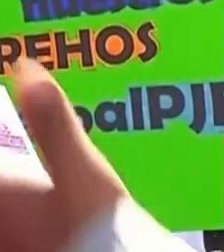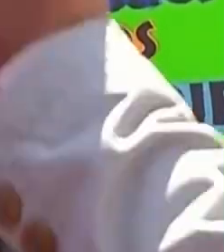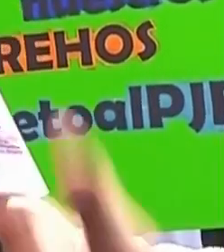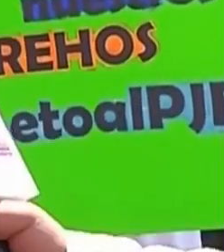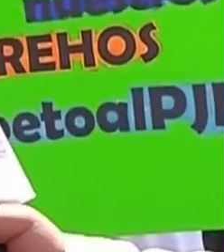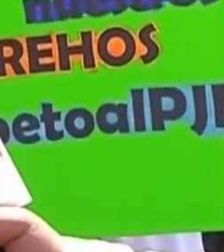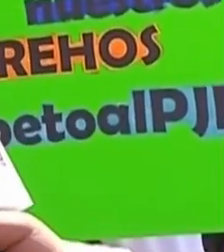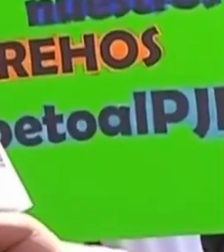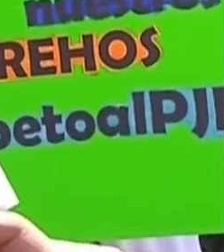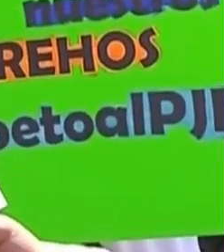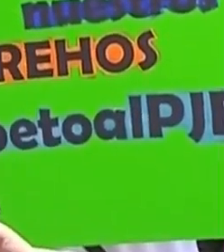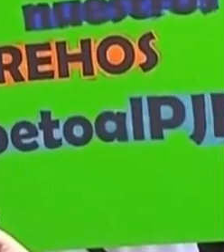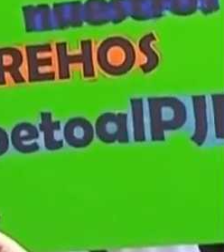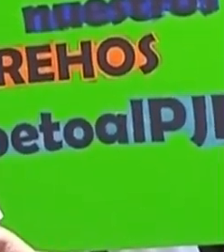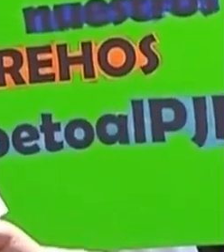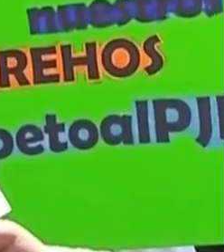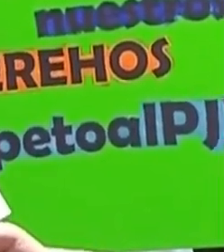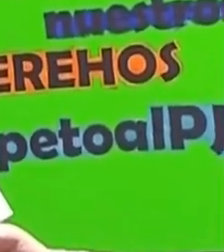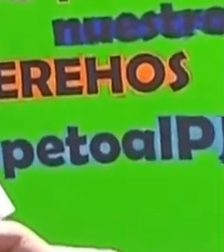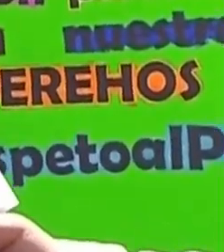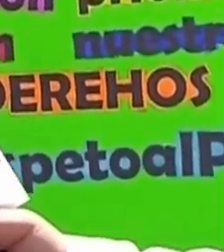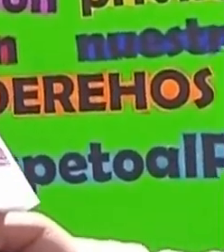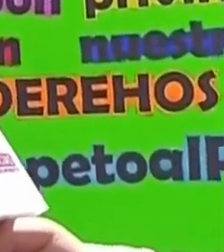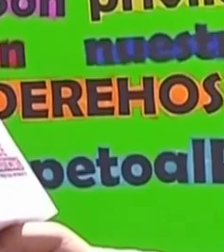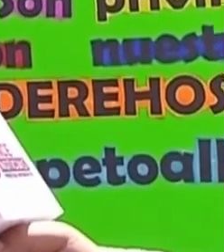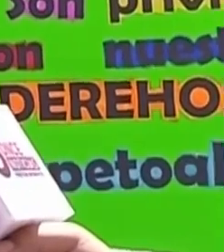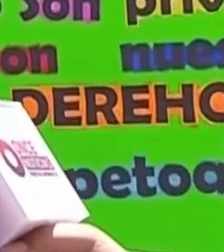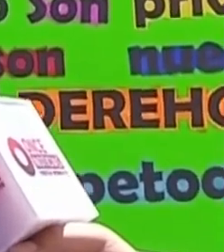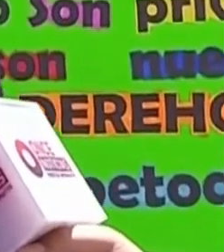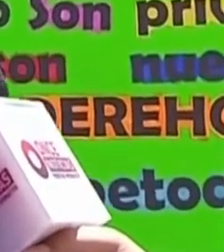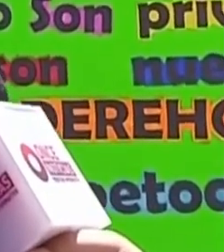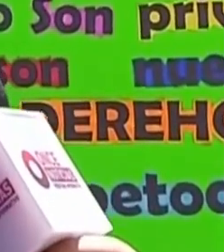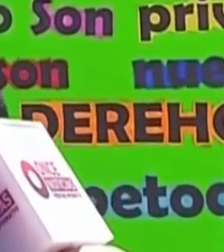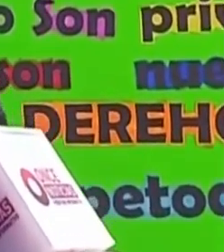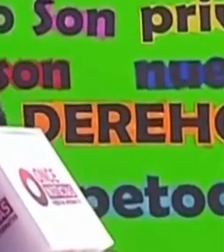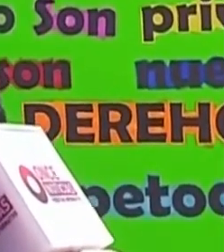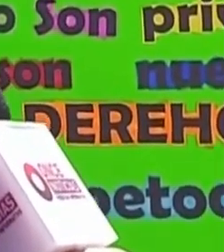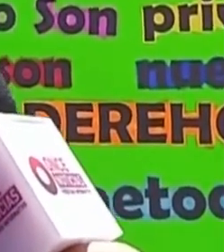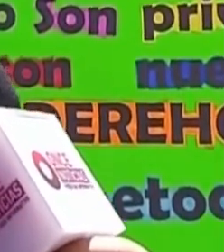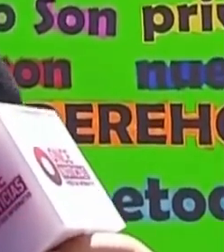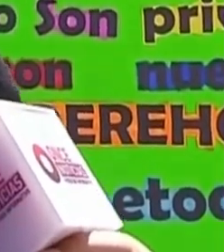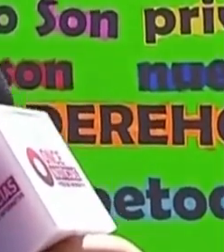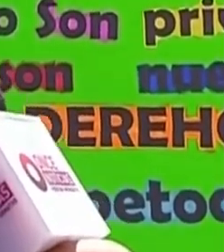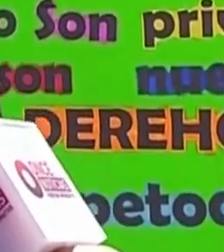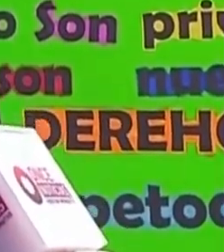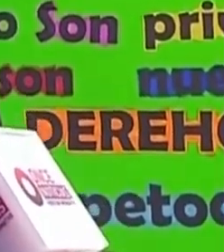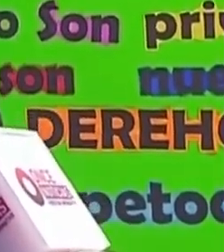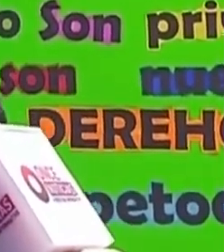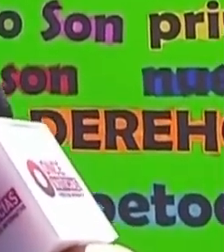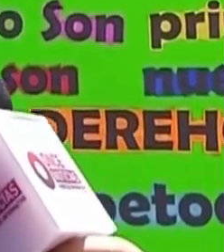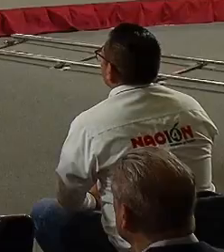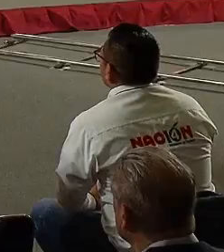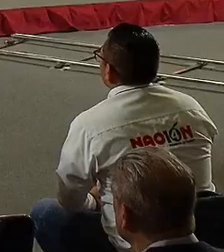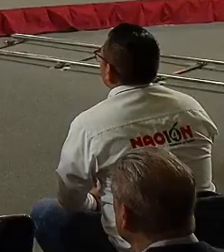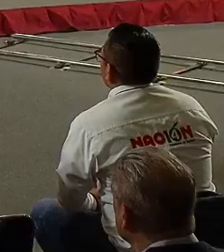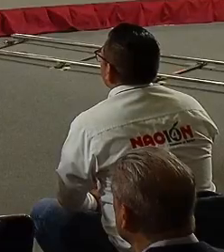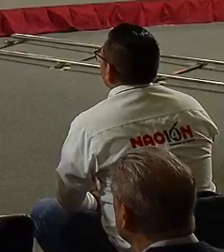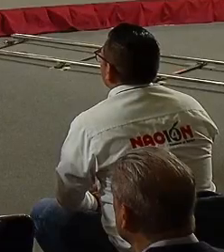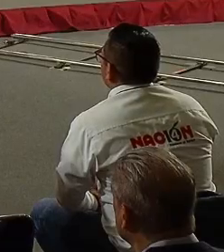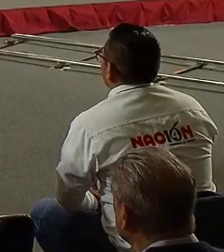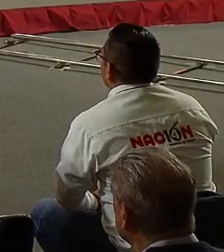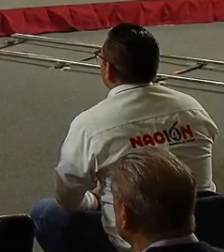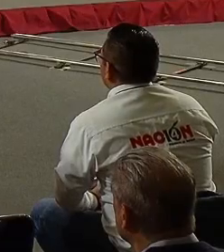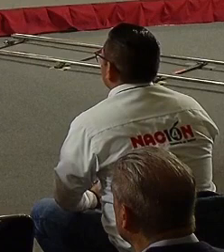que se ven eliminadas con el... Yo no soy la persona apropiada para responder esa pregunta. No soy la persona adecuada. No bien. Tengo toda